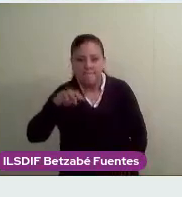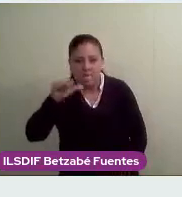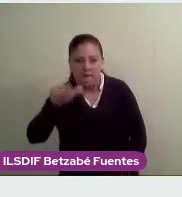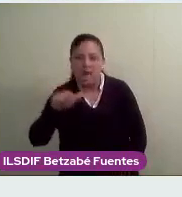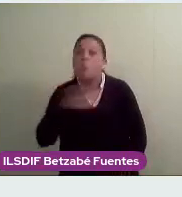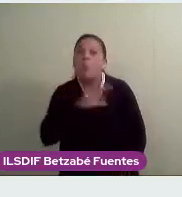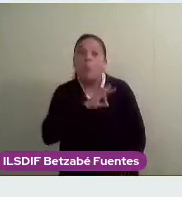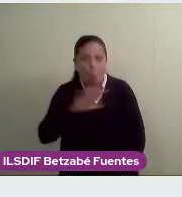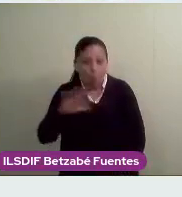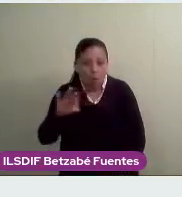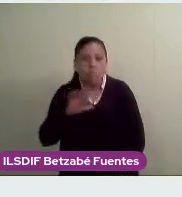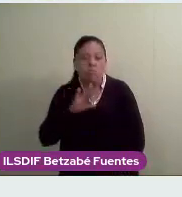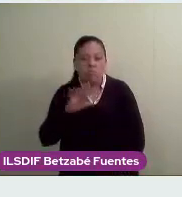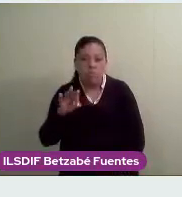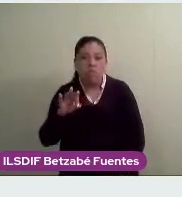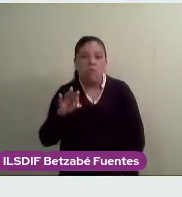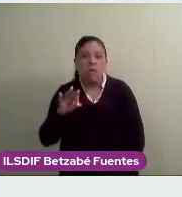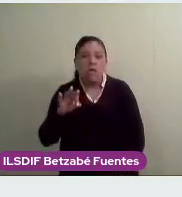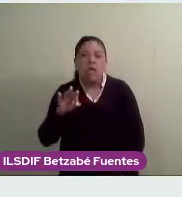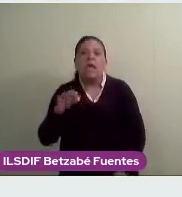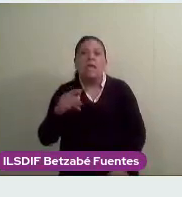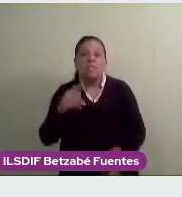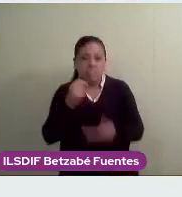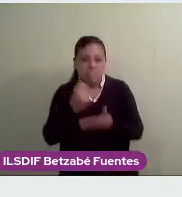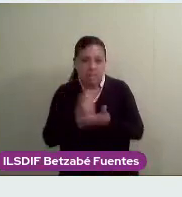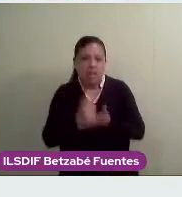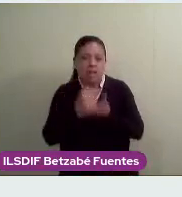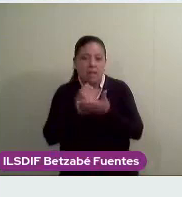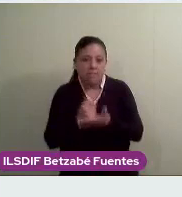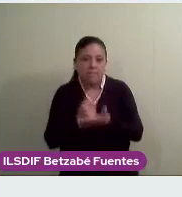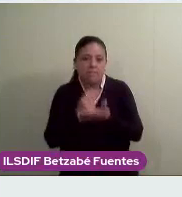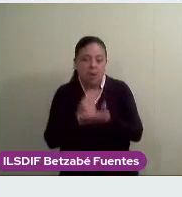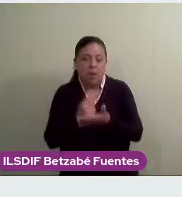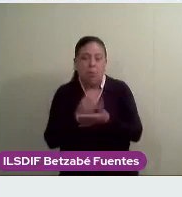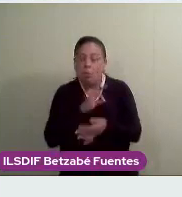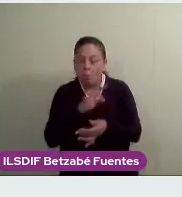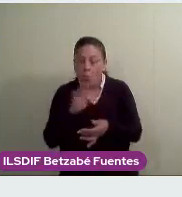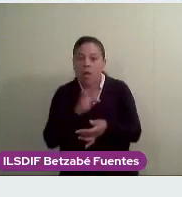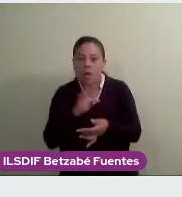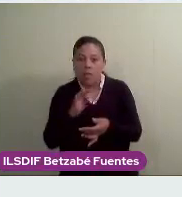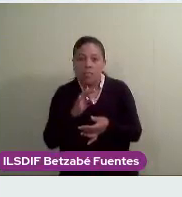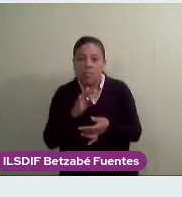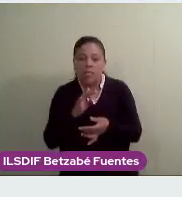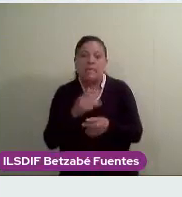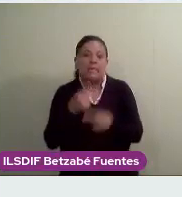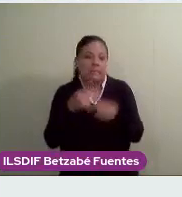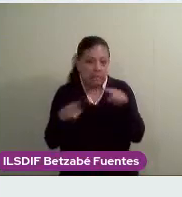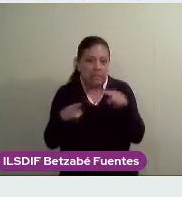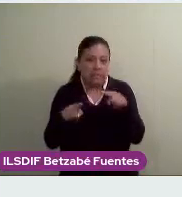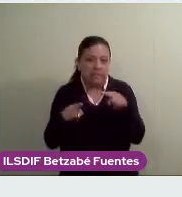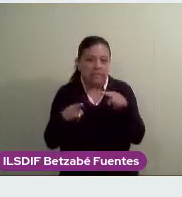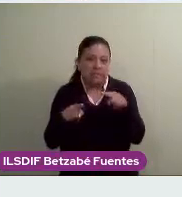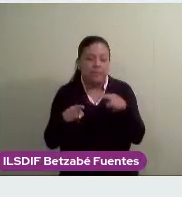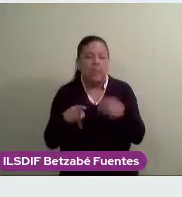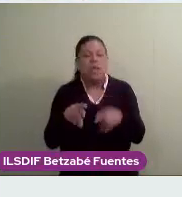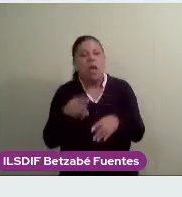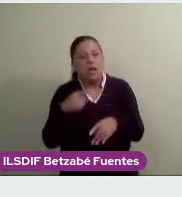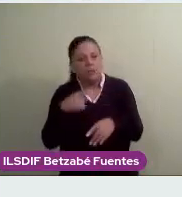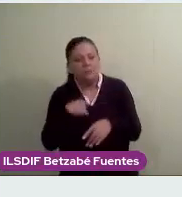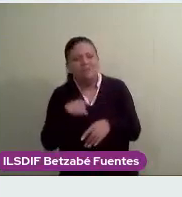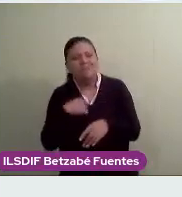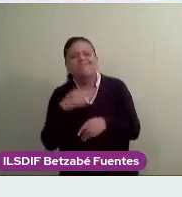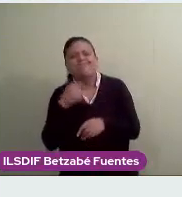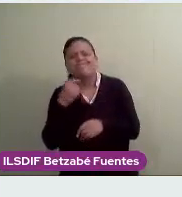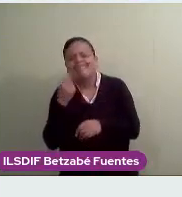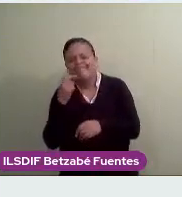llamó mucho la atención uno de los síntomas, como, bueno, pues estos bloqueos emocionales, cómo